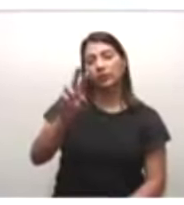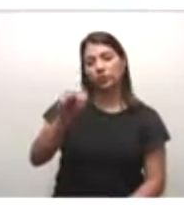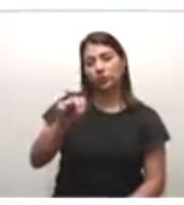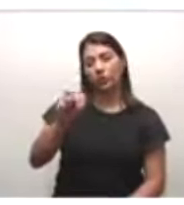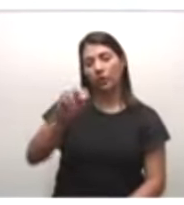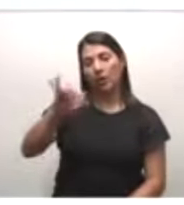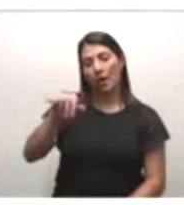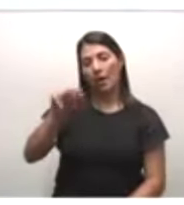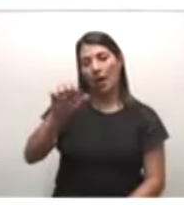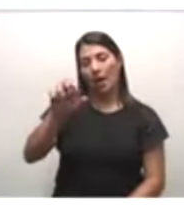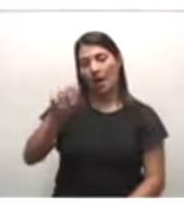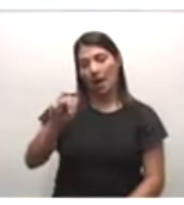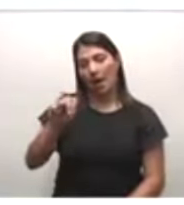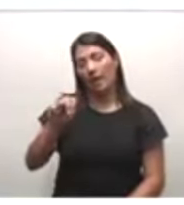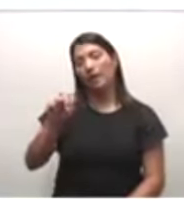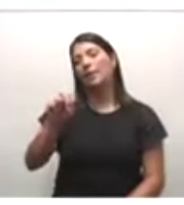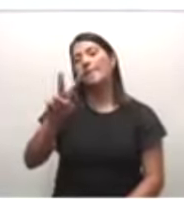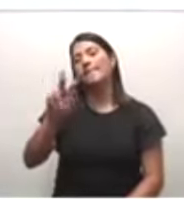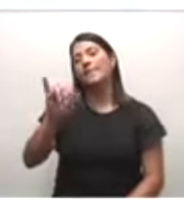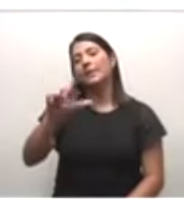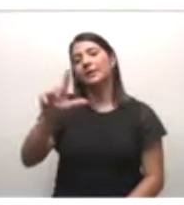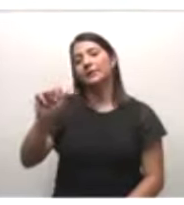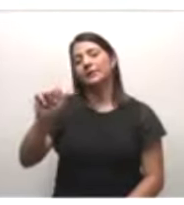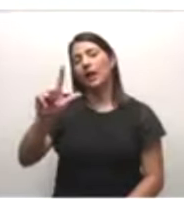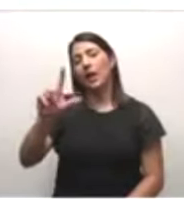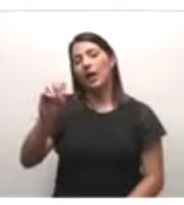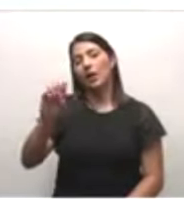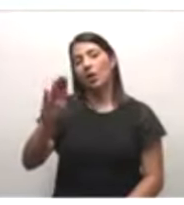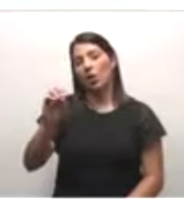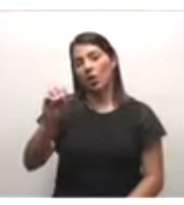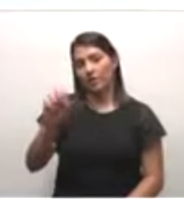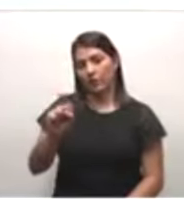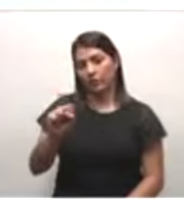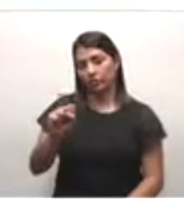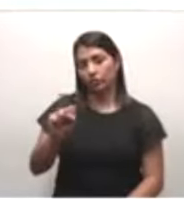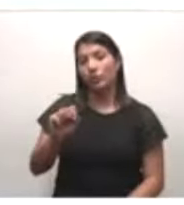En Corredores, Jason Hay.